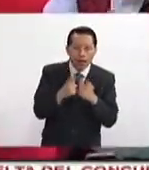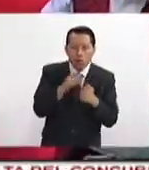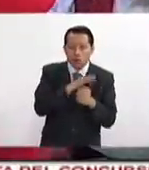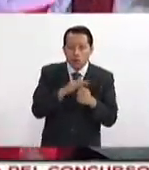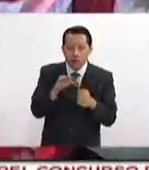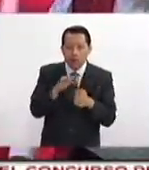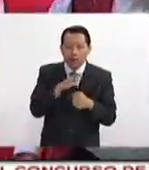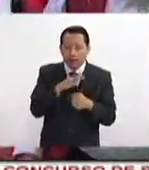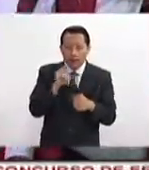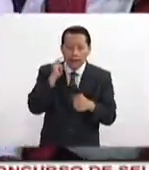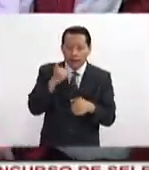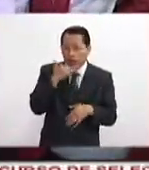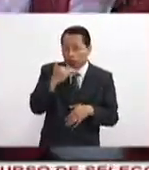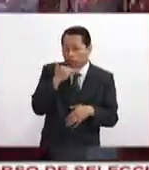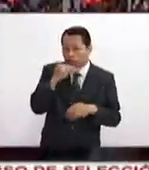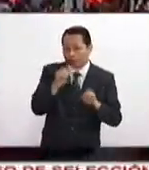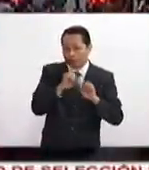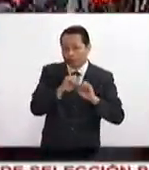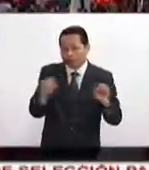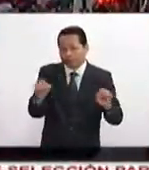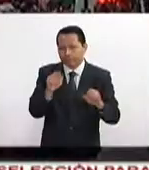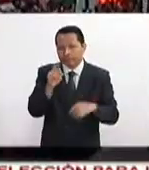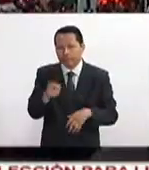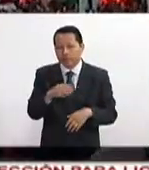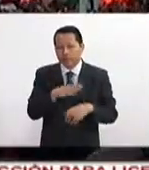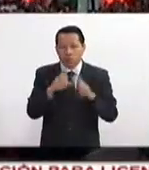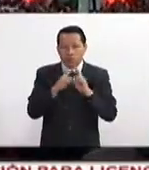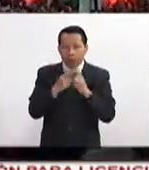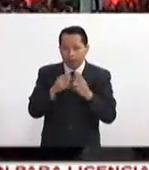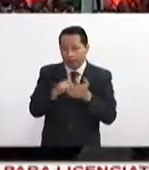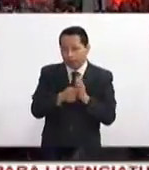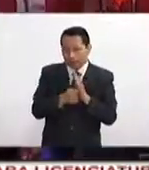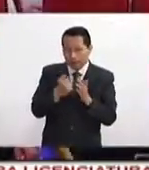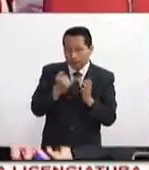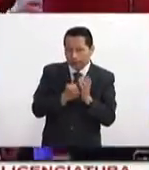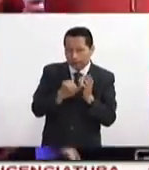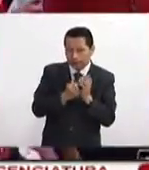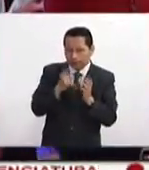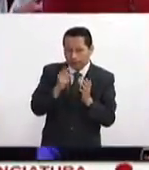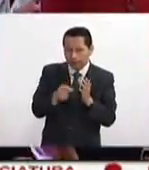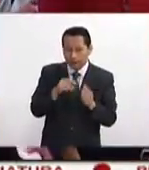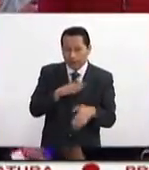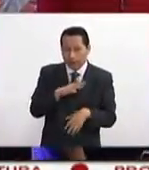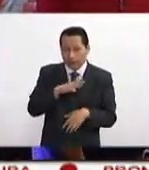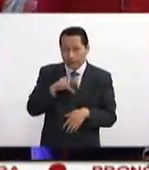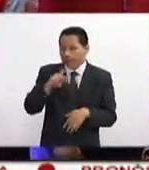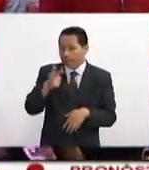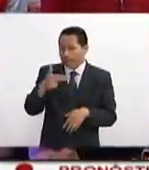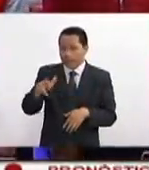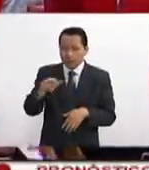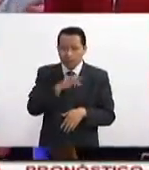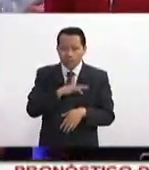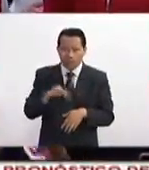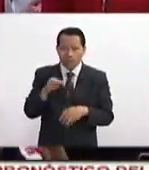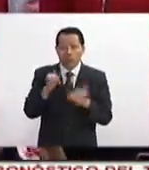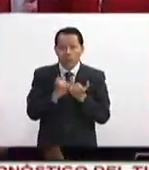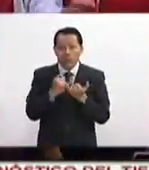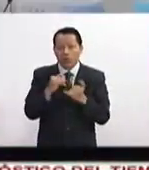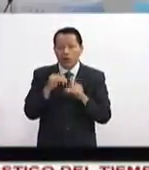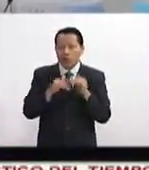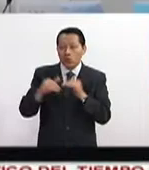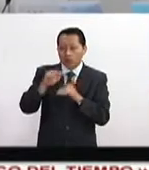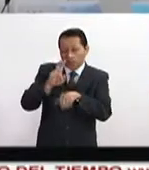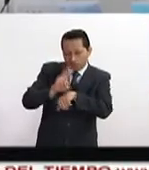probar un delito electoral. No obstante, la Unidad Técnica de Fiscalización dará vista a la PGR, a la Auditoría Superior